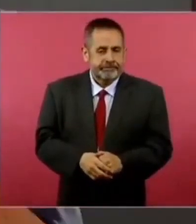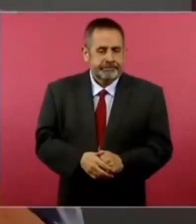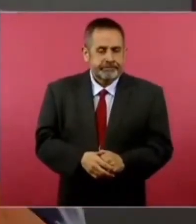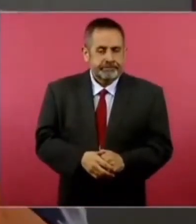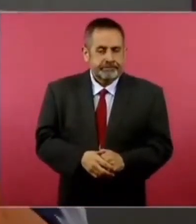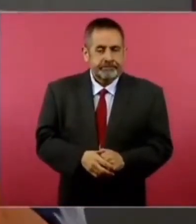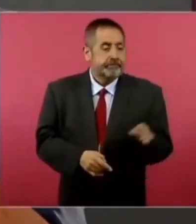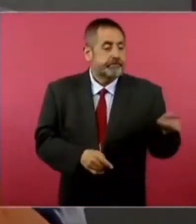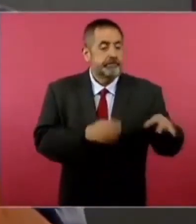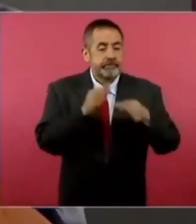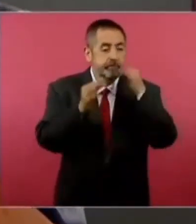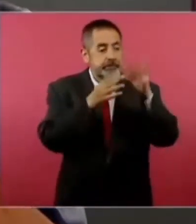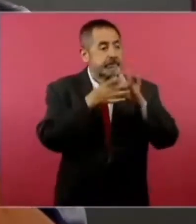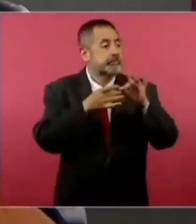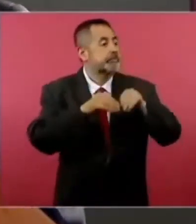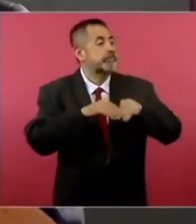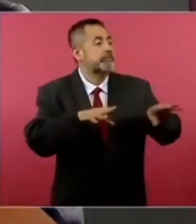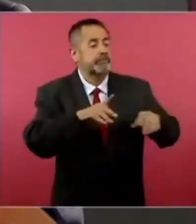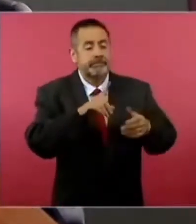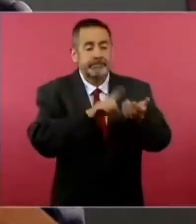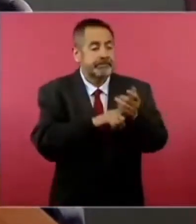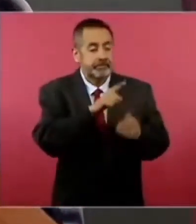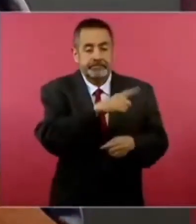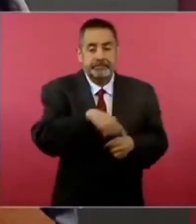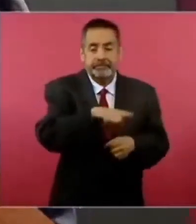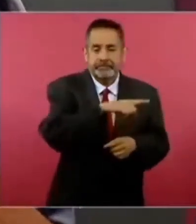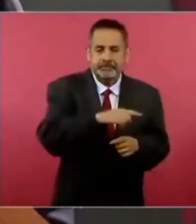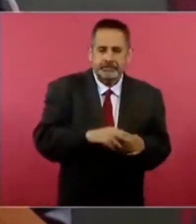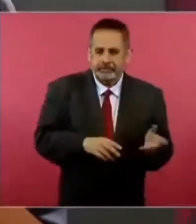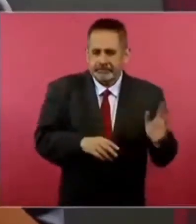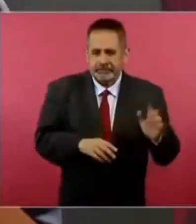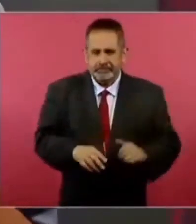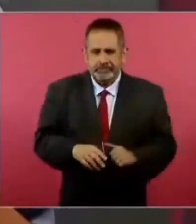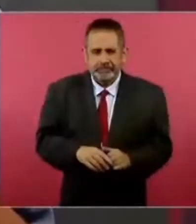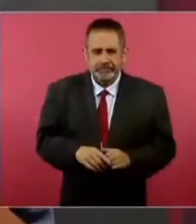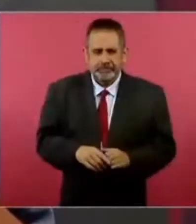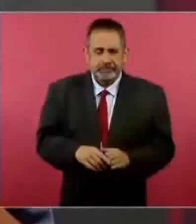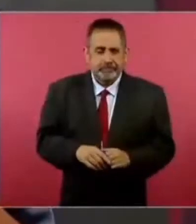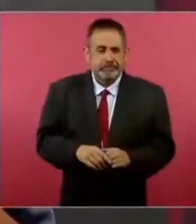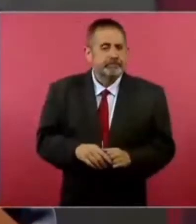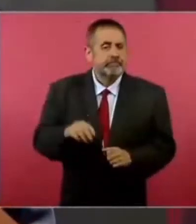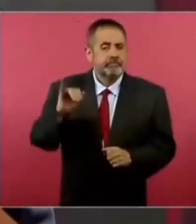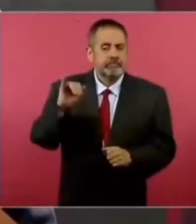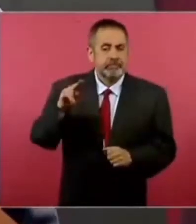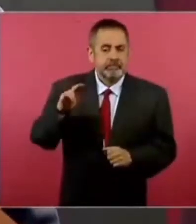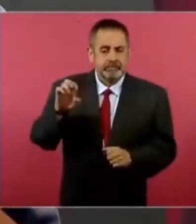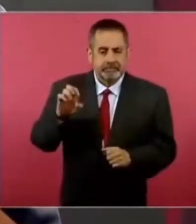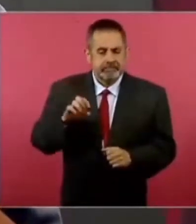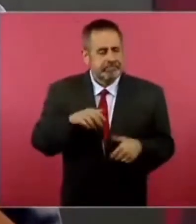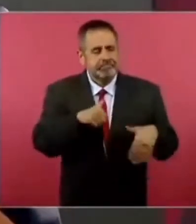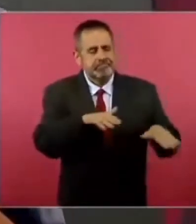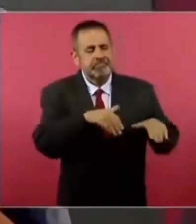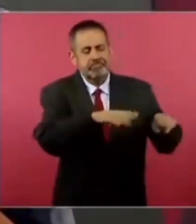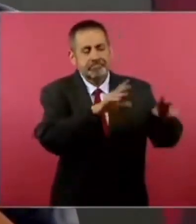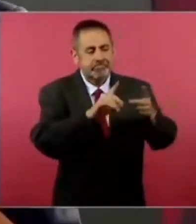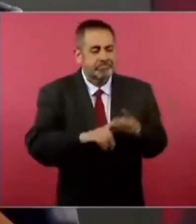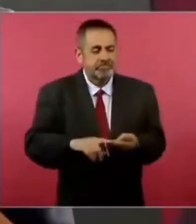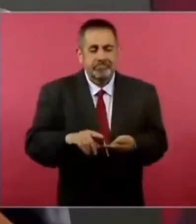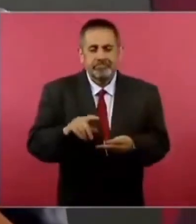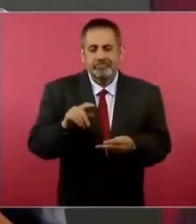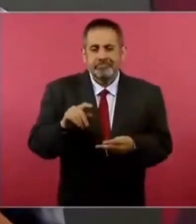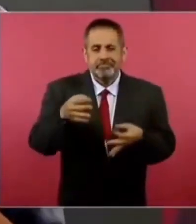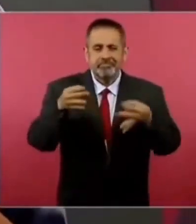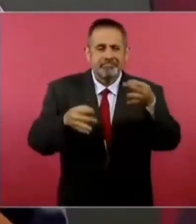de publicidad, y como el INE les permite, y el TRIFE también, que digan